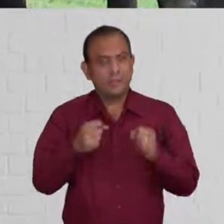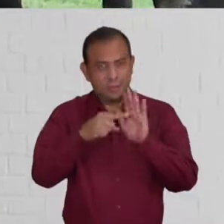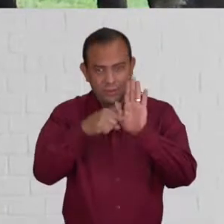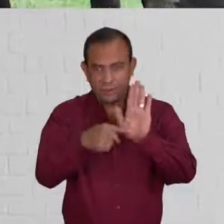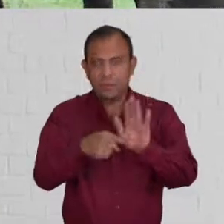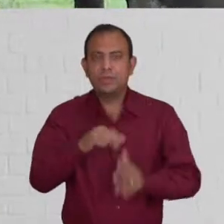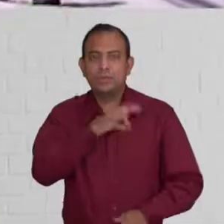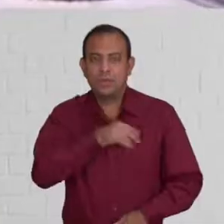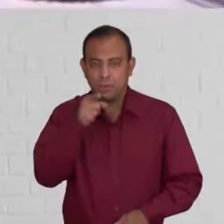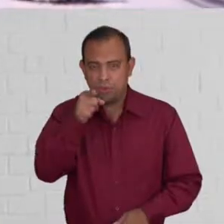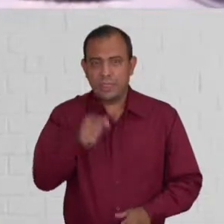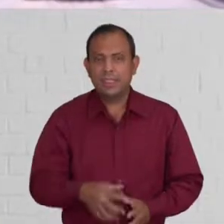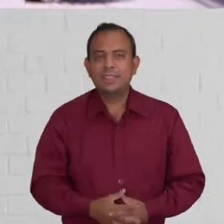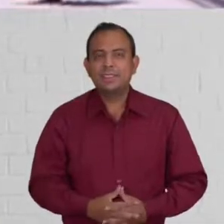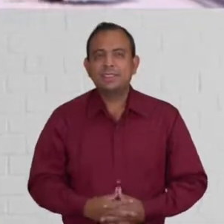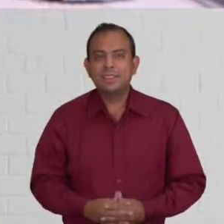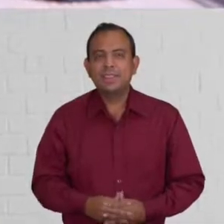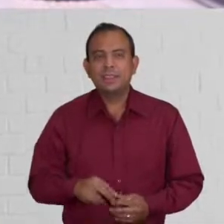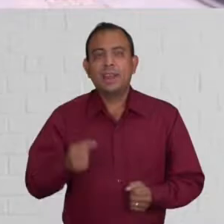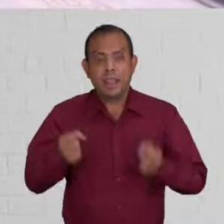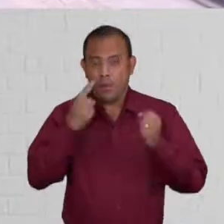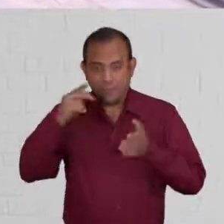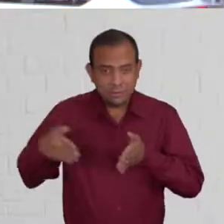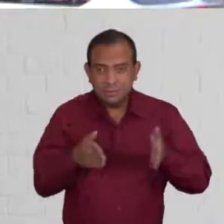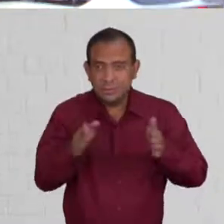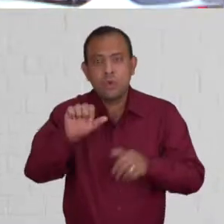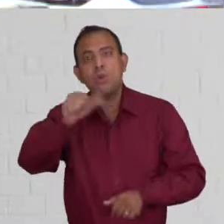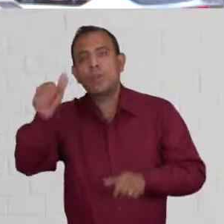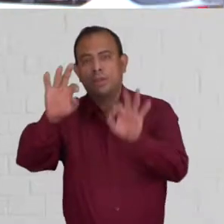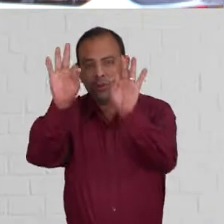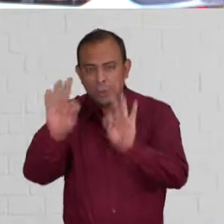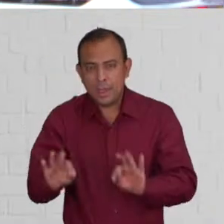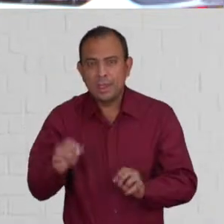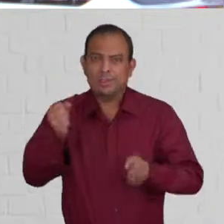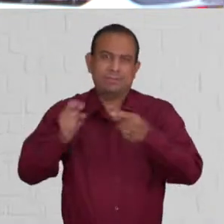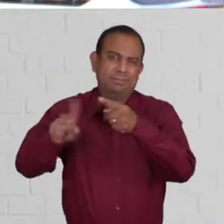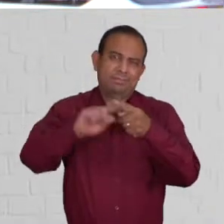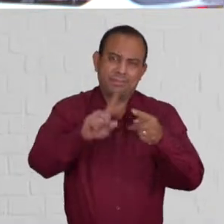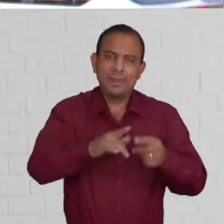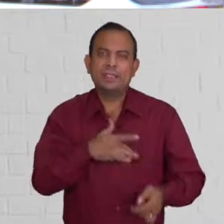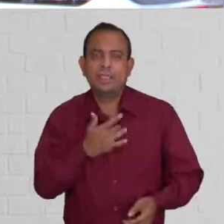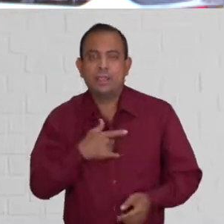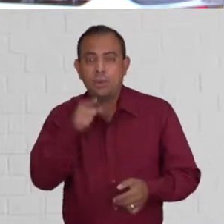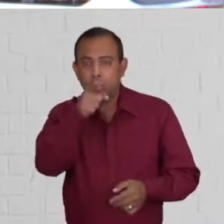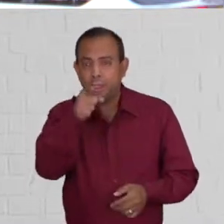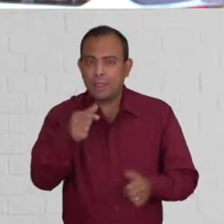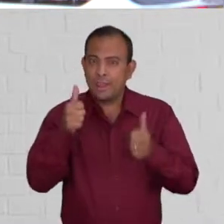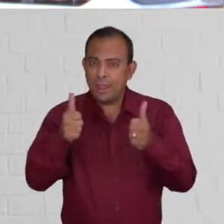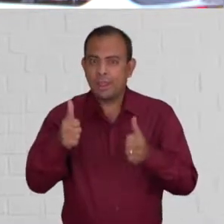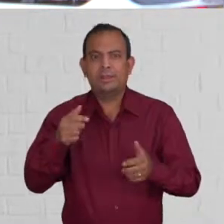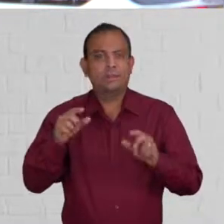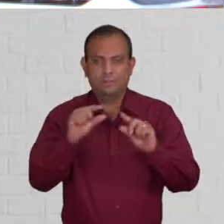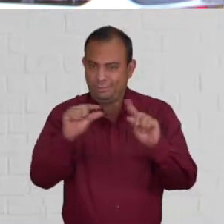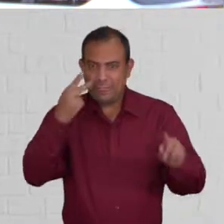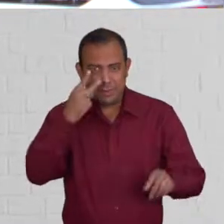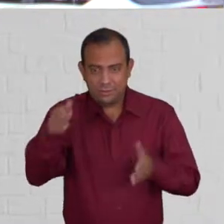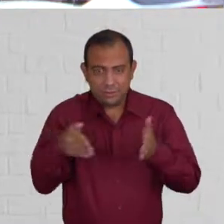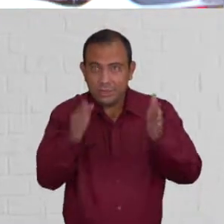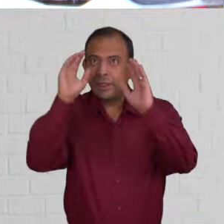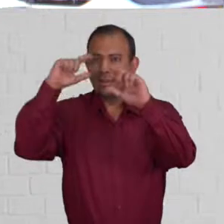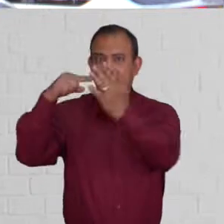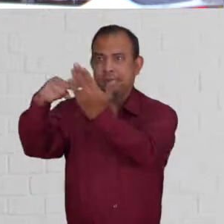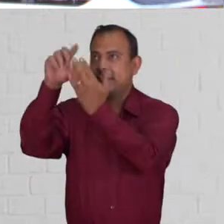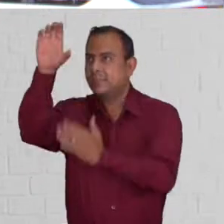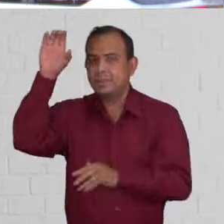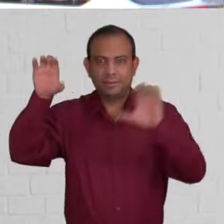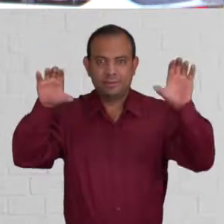de la vía pública y otras formas de transporte en ese sentido si usted observa una situación de riesgo o vulnerabilidad tenemos